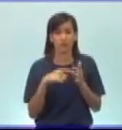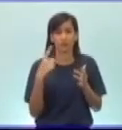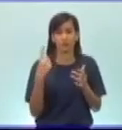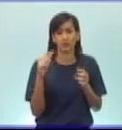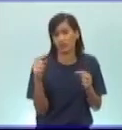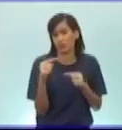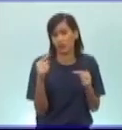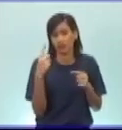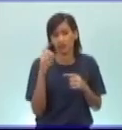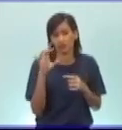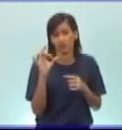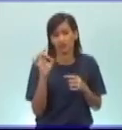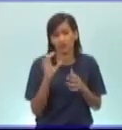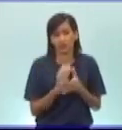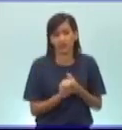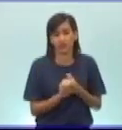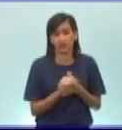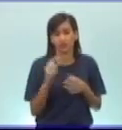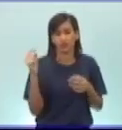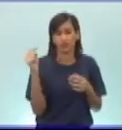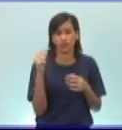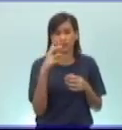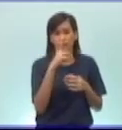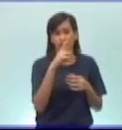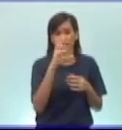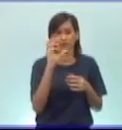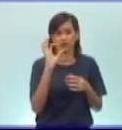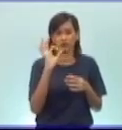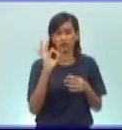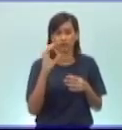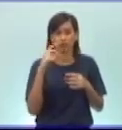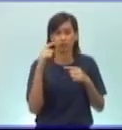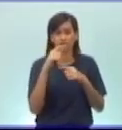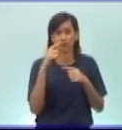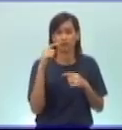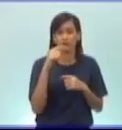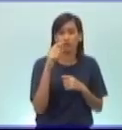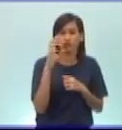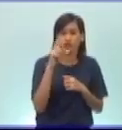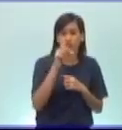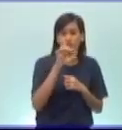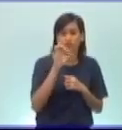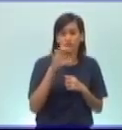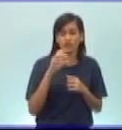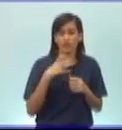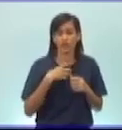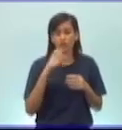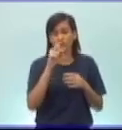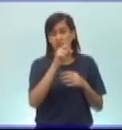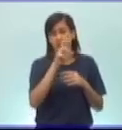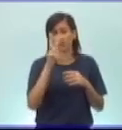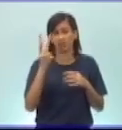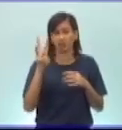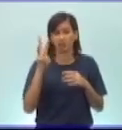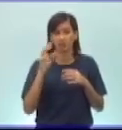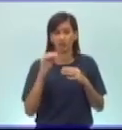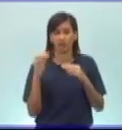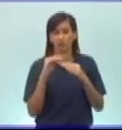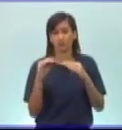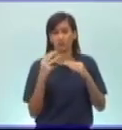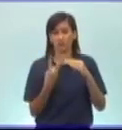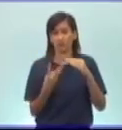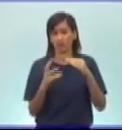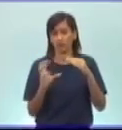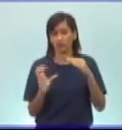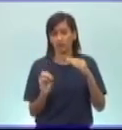a 15, sustraemos 28 menos 15 y obtenemos como resultado 13 y mantenemos el denominador, obteniendo